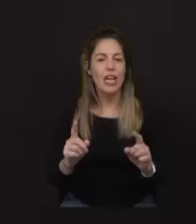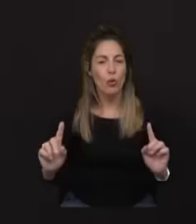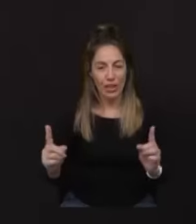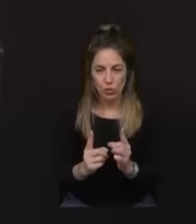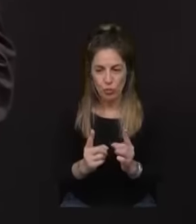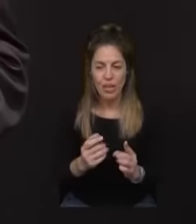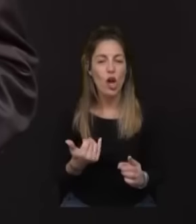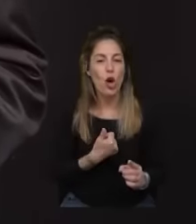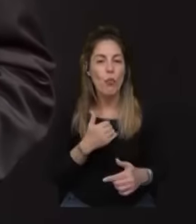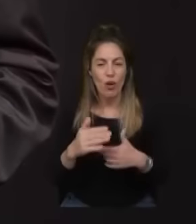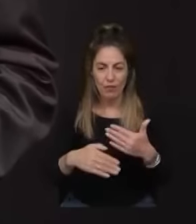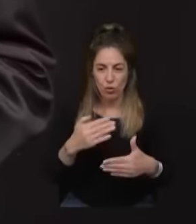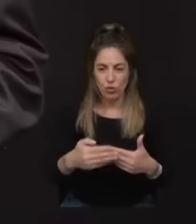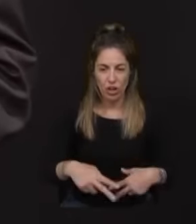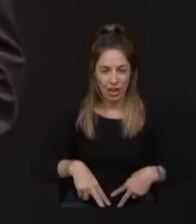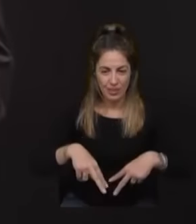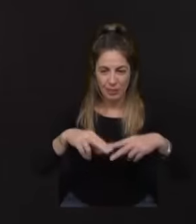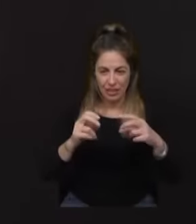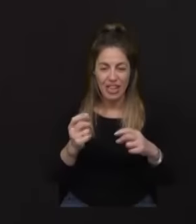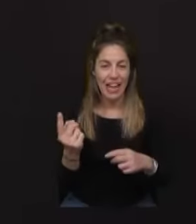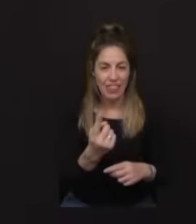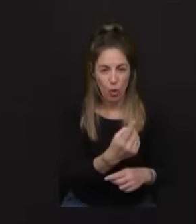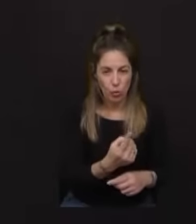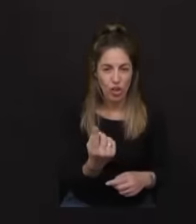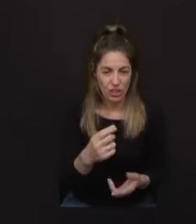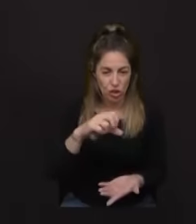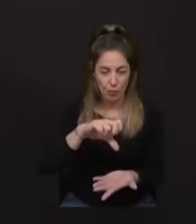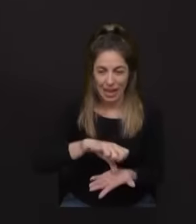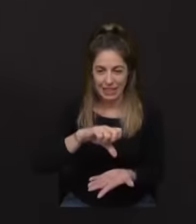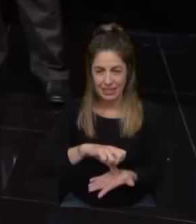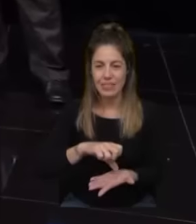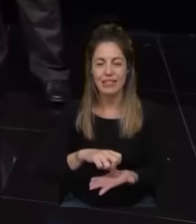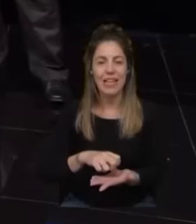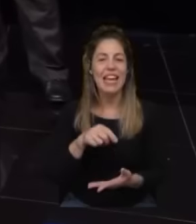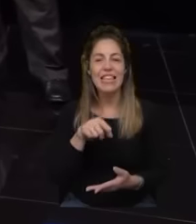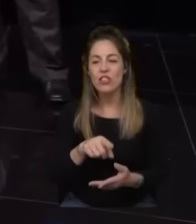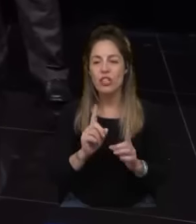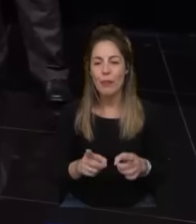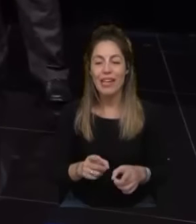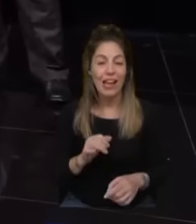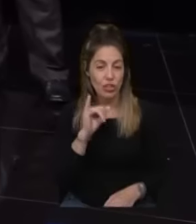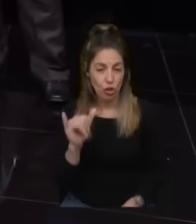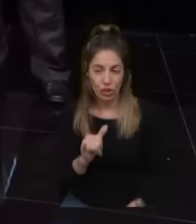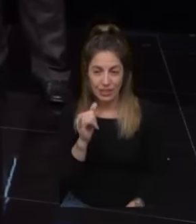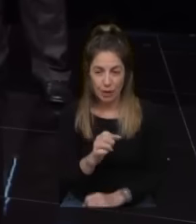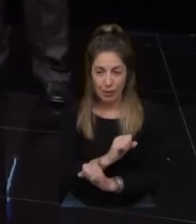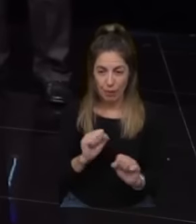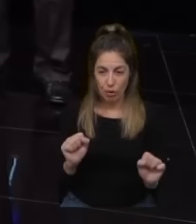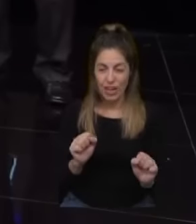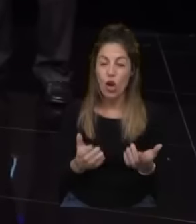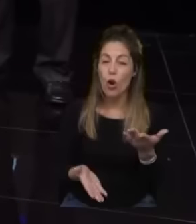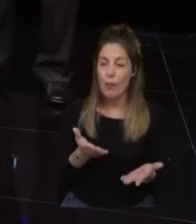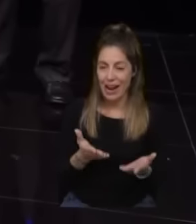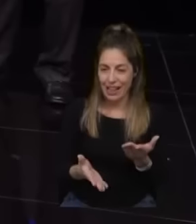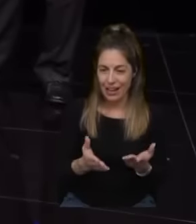punto de cómo están evolucionando las causas en cada uno de esos tres países, y en ese sentido hay noticias para poder